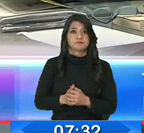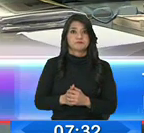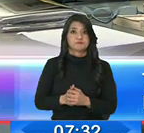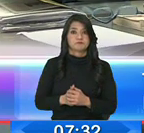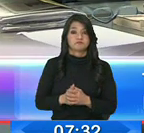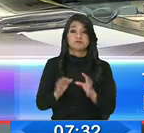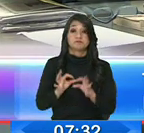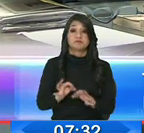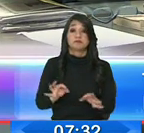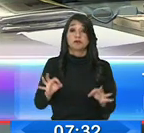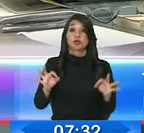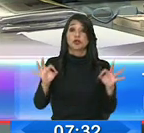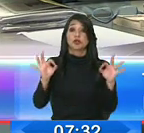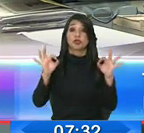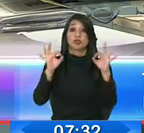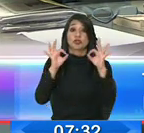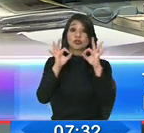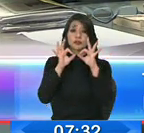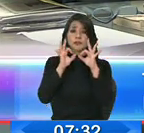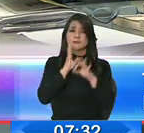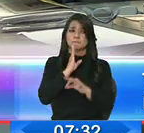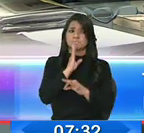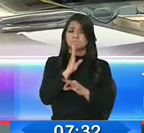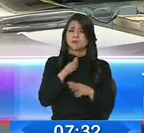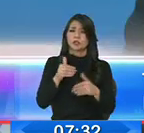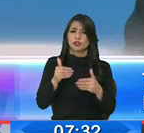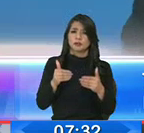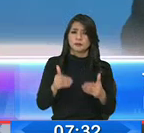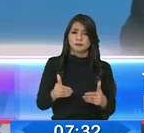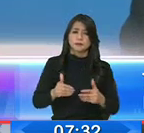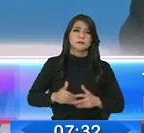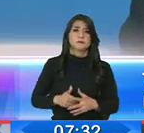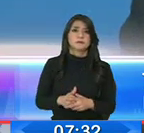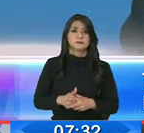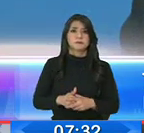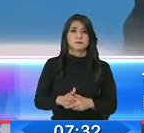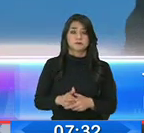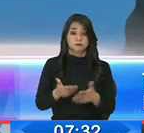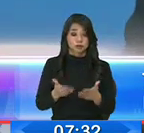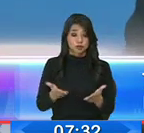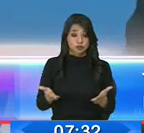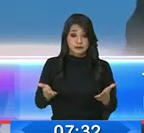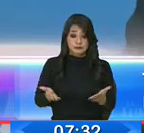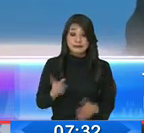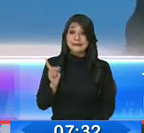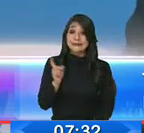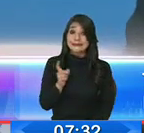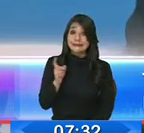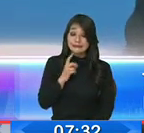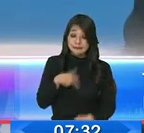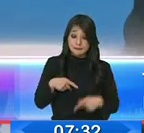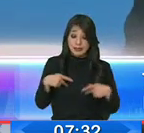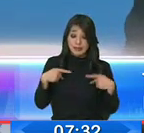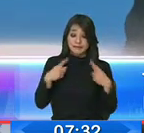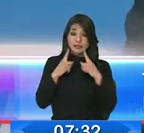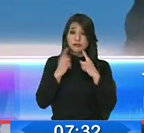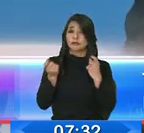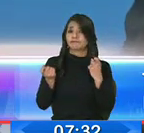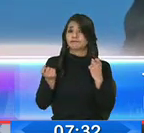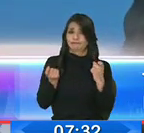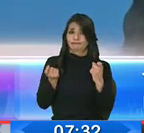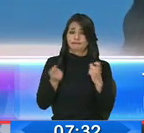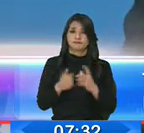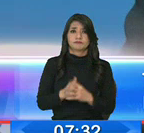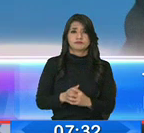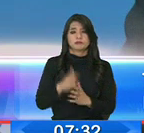virtud cardinal, que es el uso moderado de los bienes necesarios para la vida. No soy